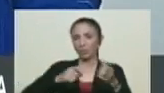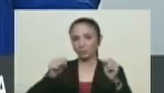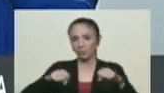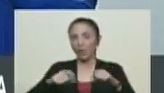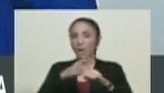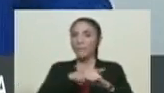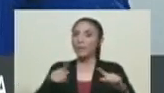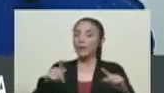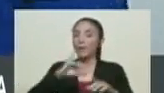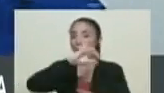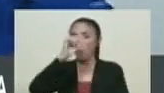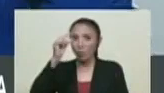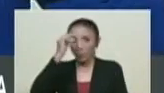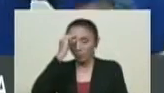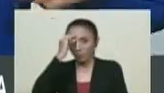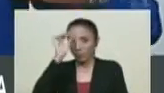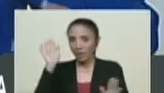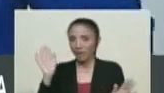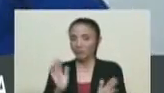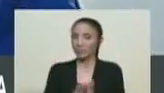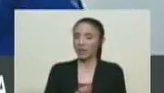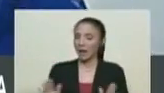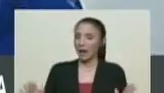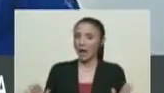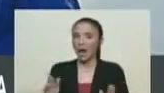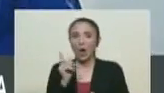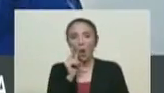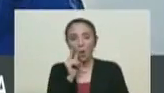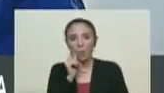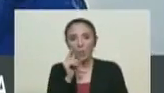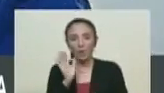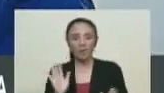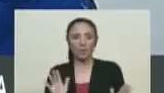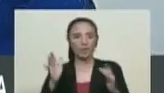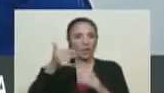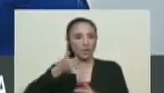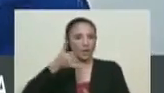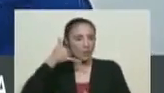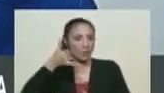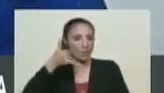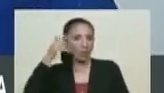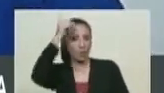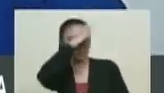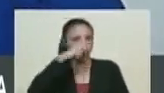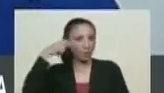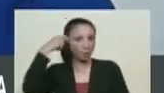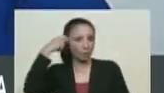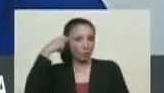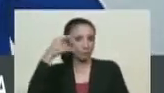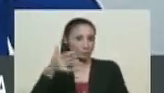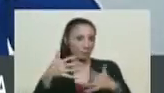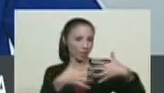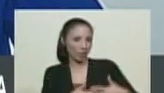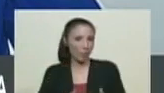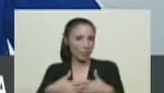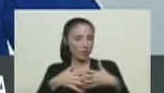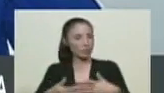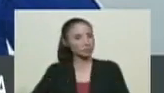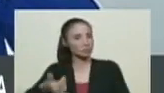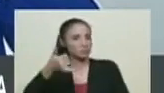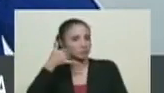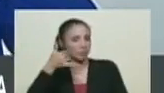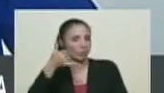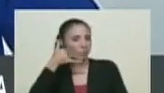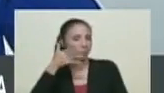Julio Borges lo llamó su dueño, el dueño de la oposición no está en Venezuela. Y le digo a